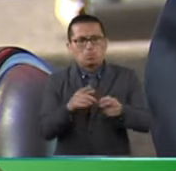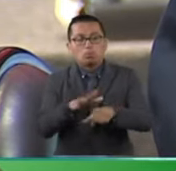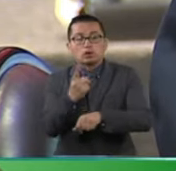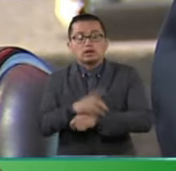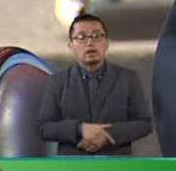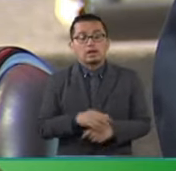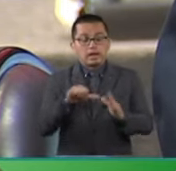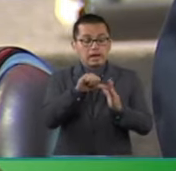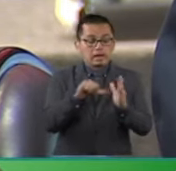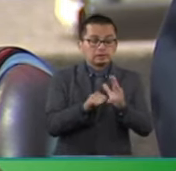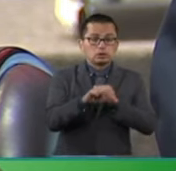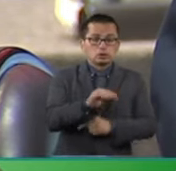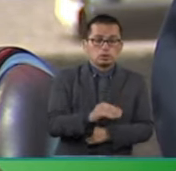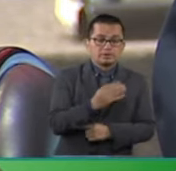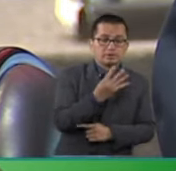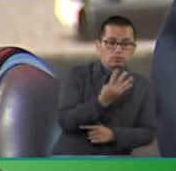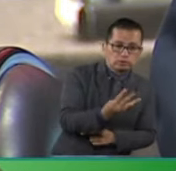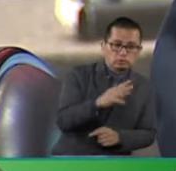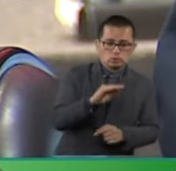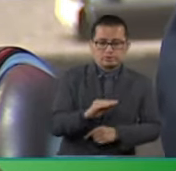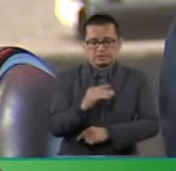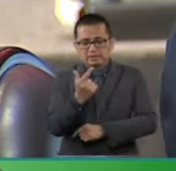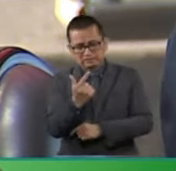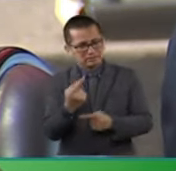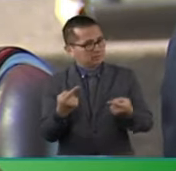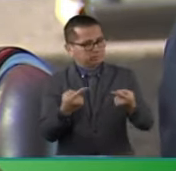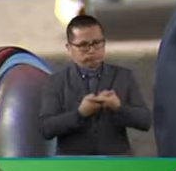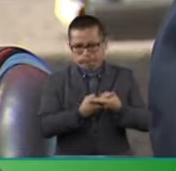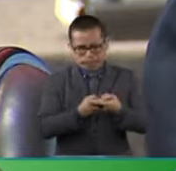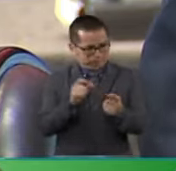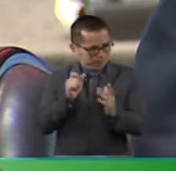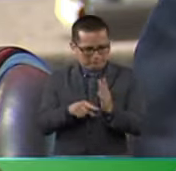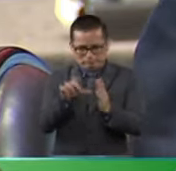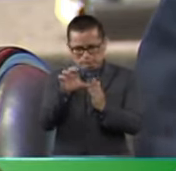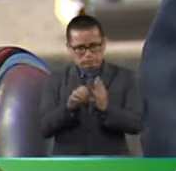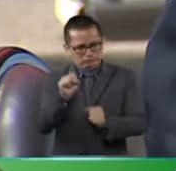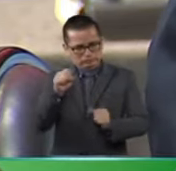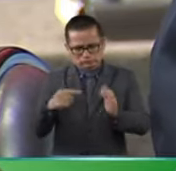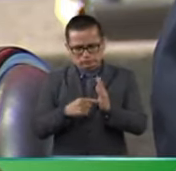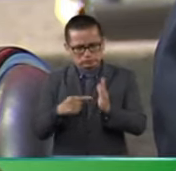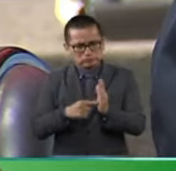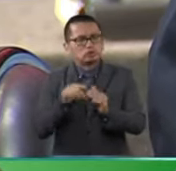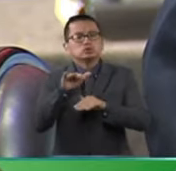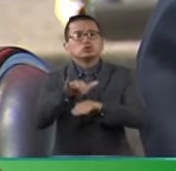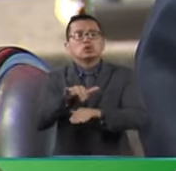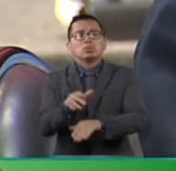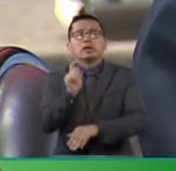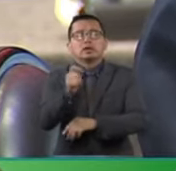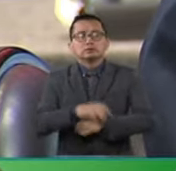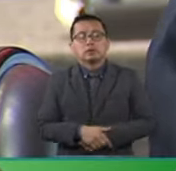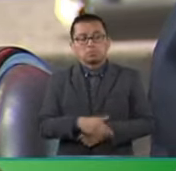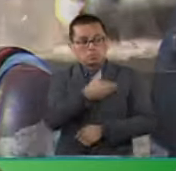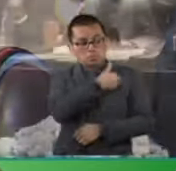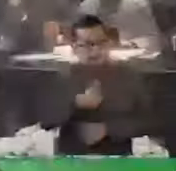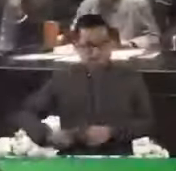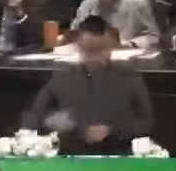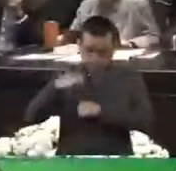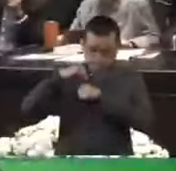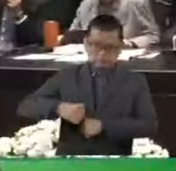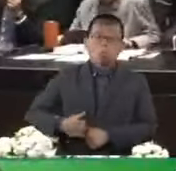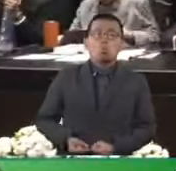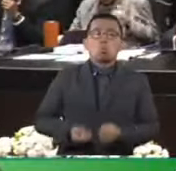artículos 94 y 97 conclu constitucionales con respecto a la duración de la presidencia